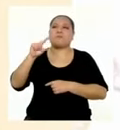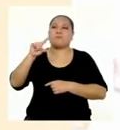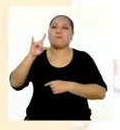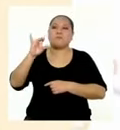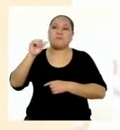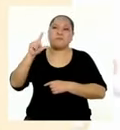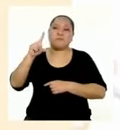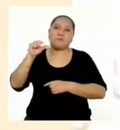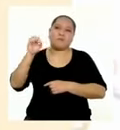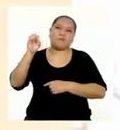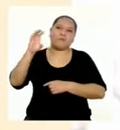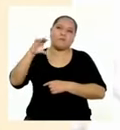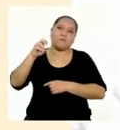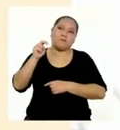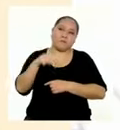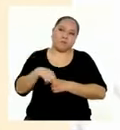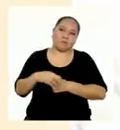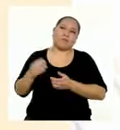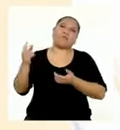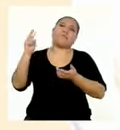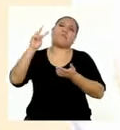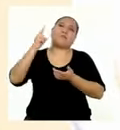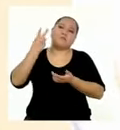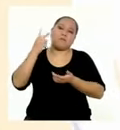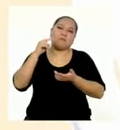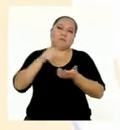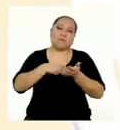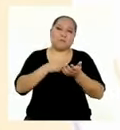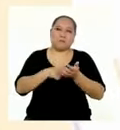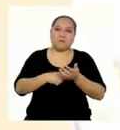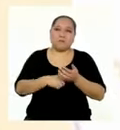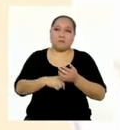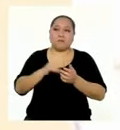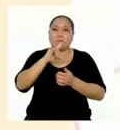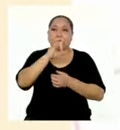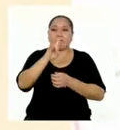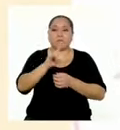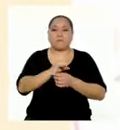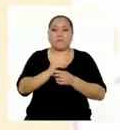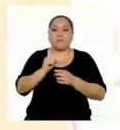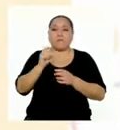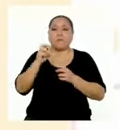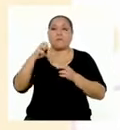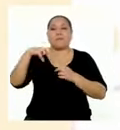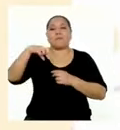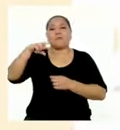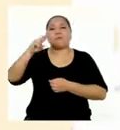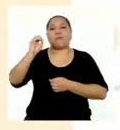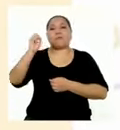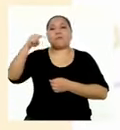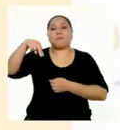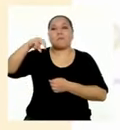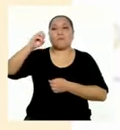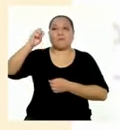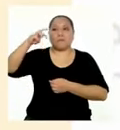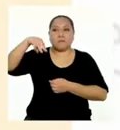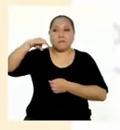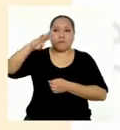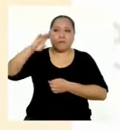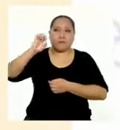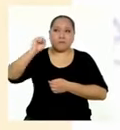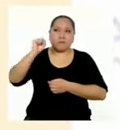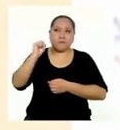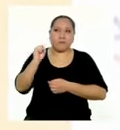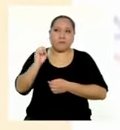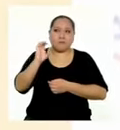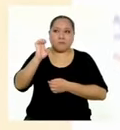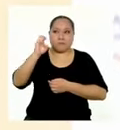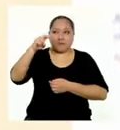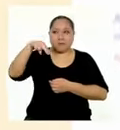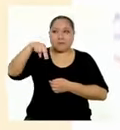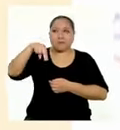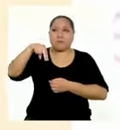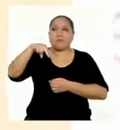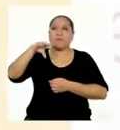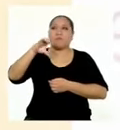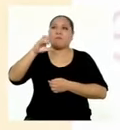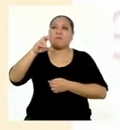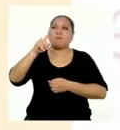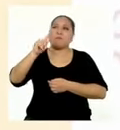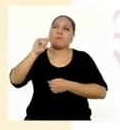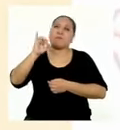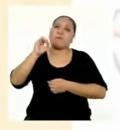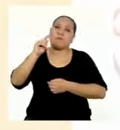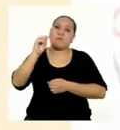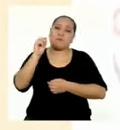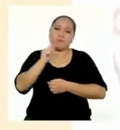como hablamos sobre utilizar pronombres enclíticos para que todos nos involucremos, los usaré. ¡Fantástico! Quizás